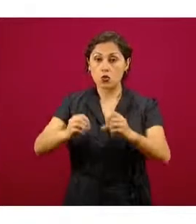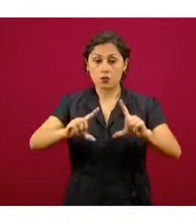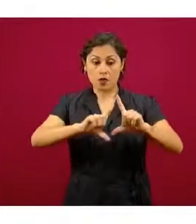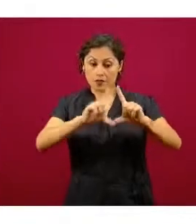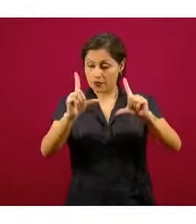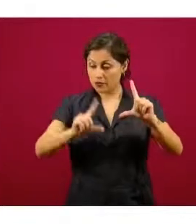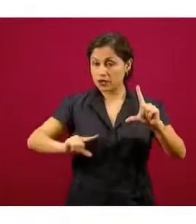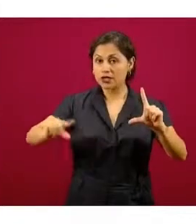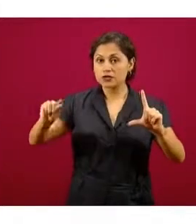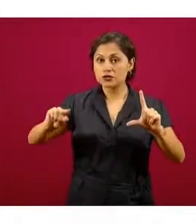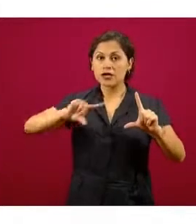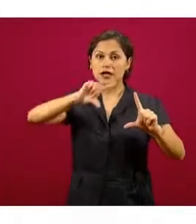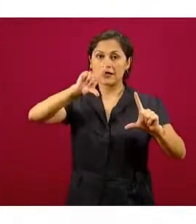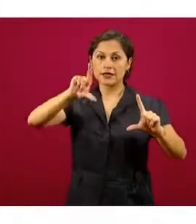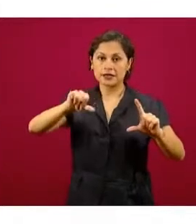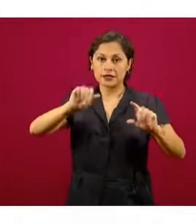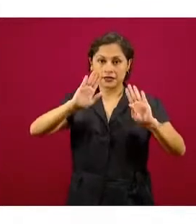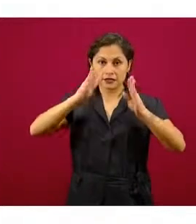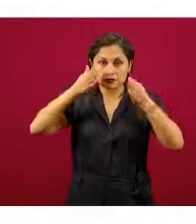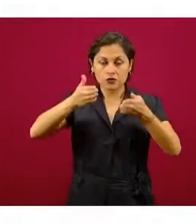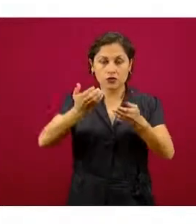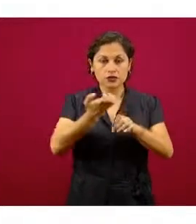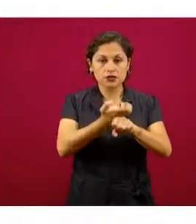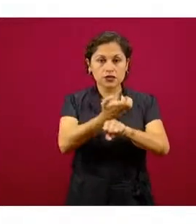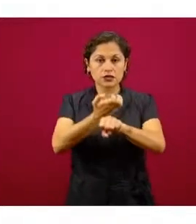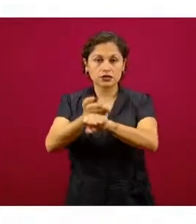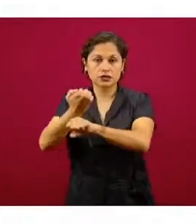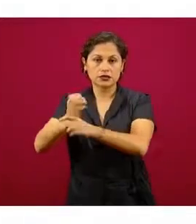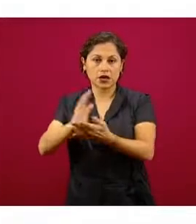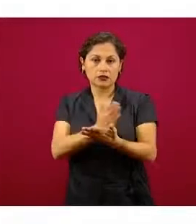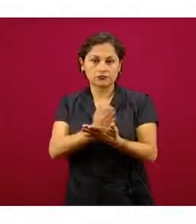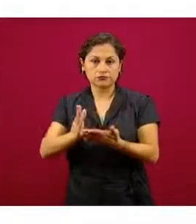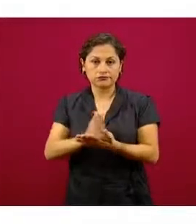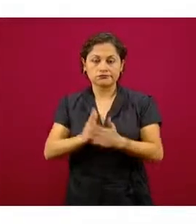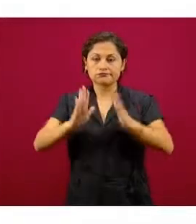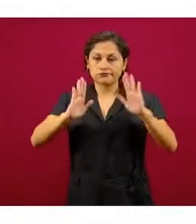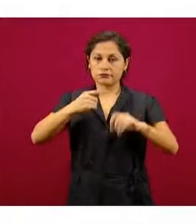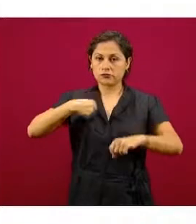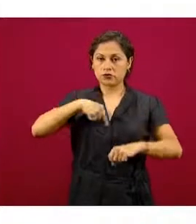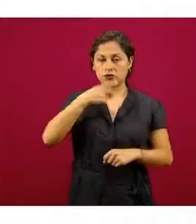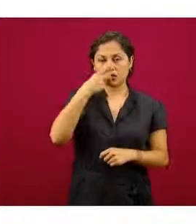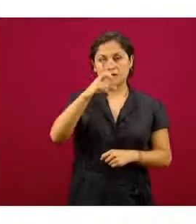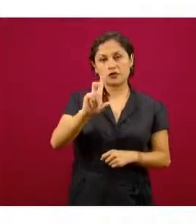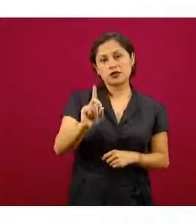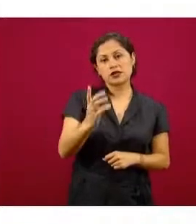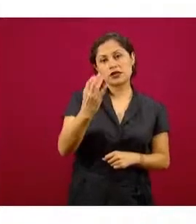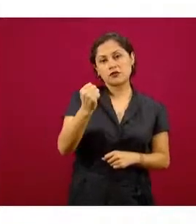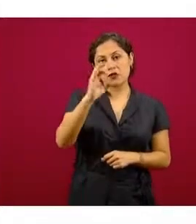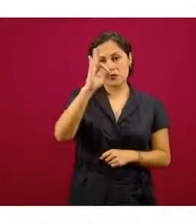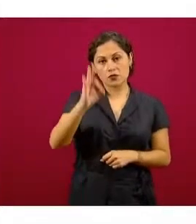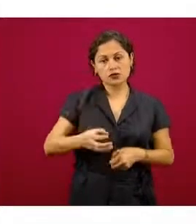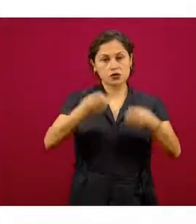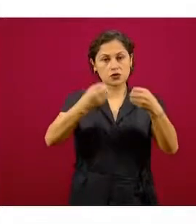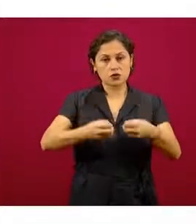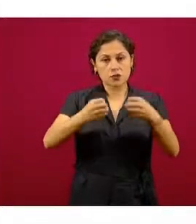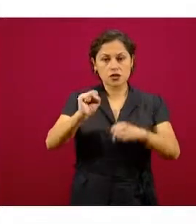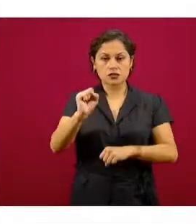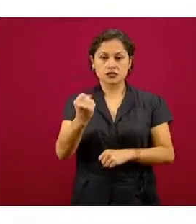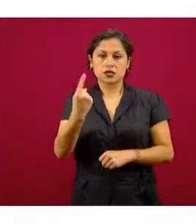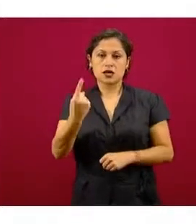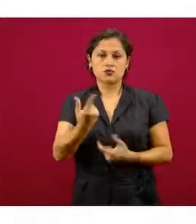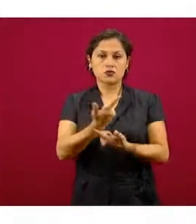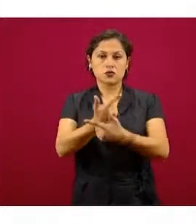luego vemos cómo está distribuida por entidad federativa, nosotros decimos 39% de ocupación, 61% de